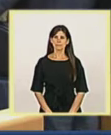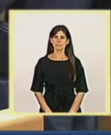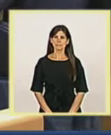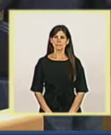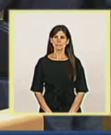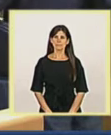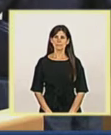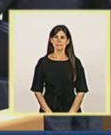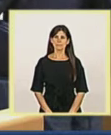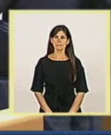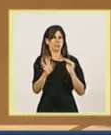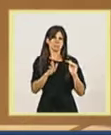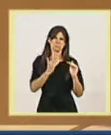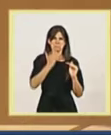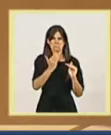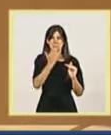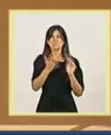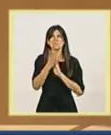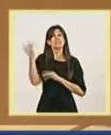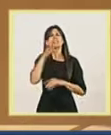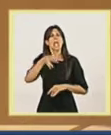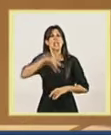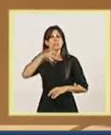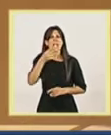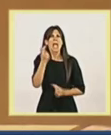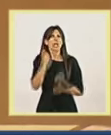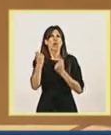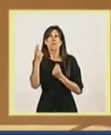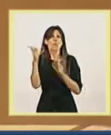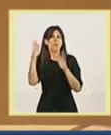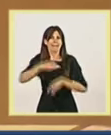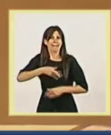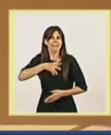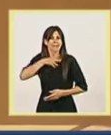impuestos de este país son inasumibles. Es que los niveles de gasto,